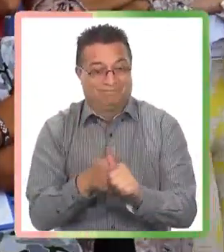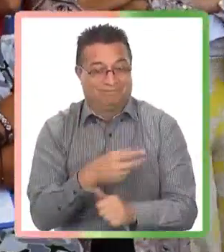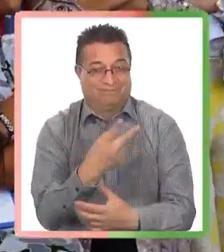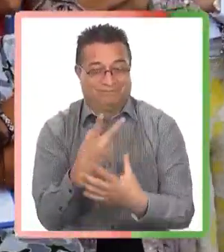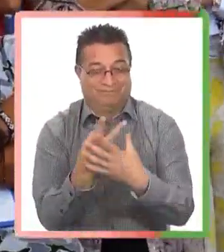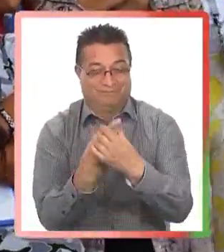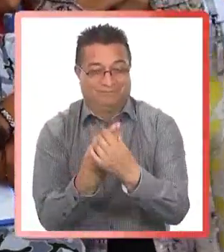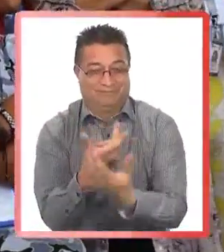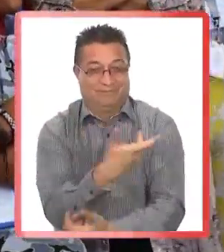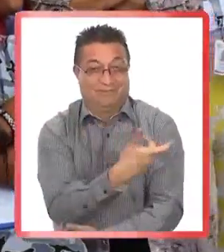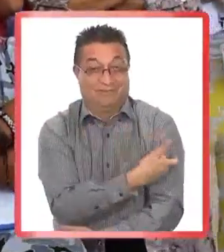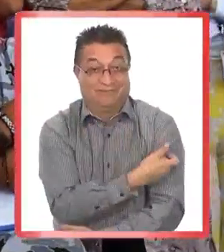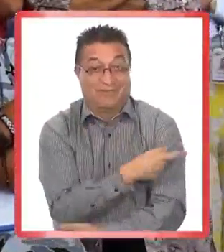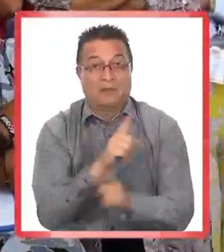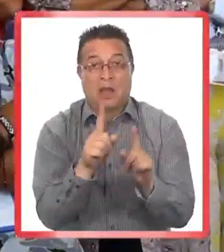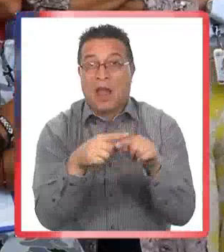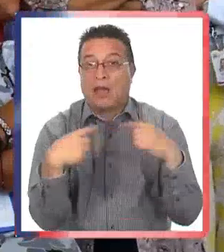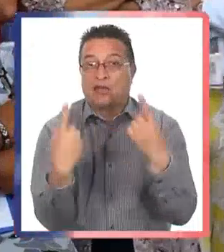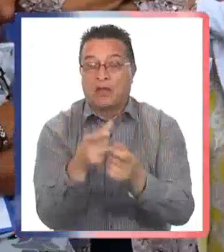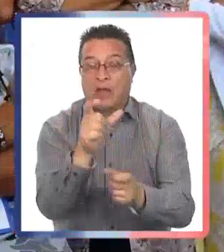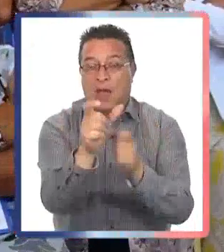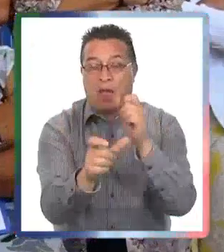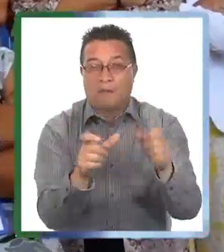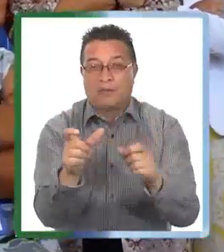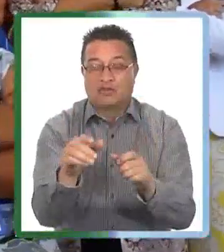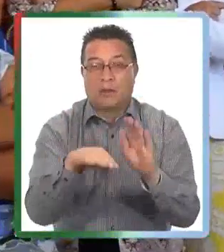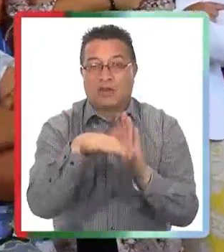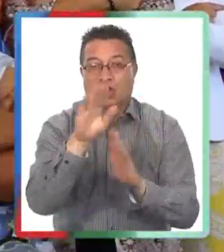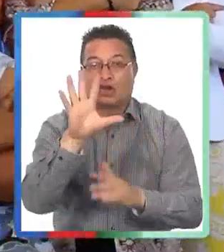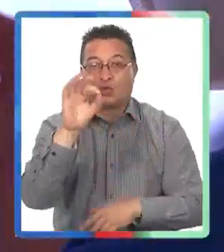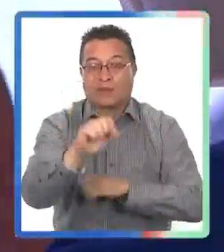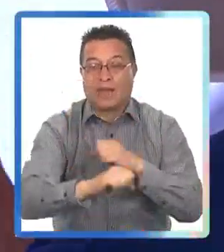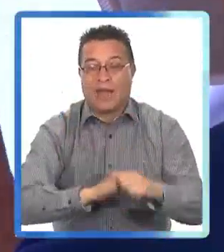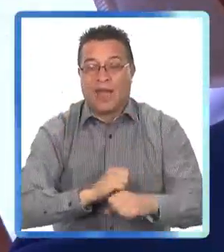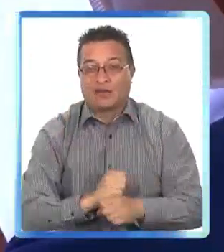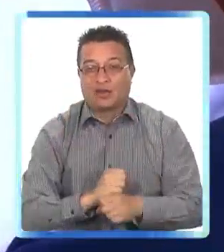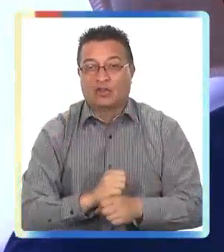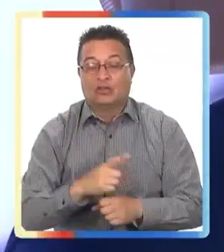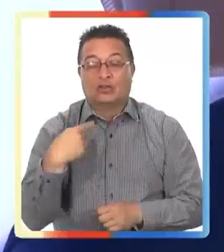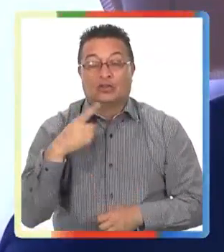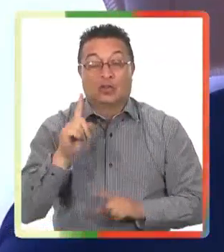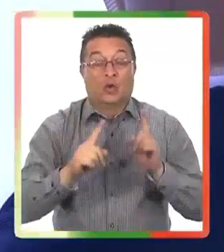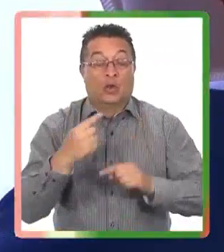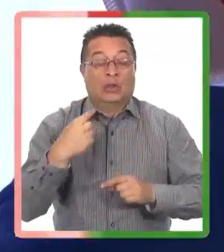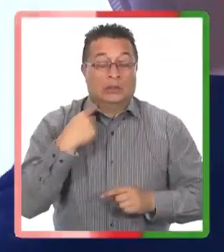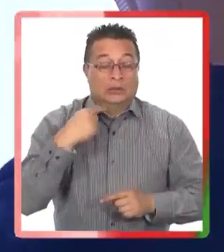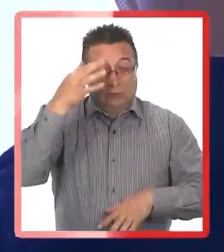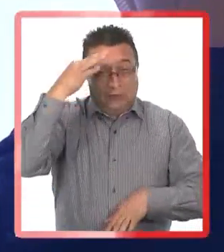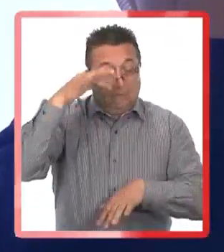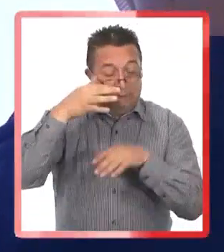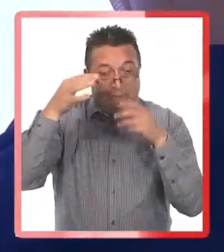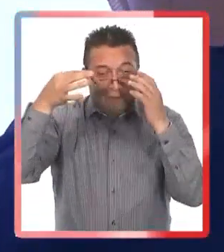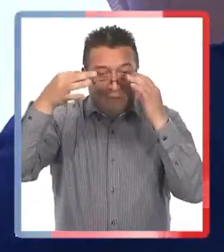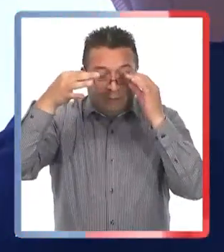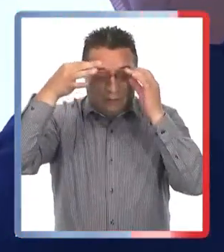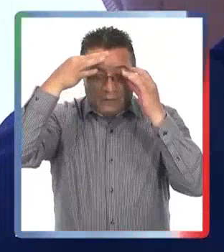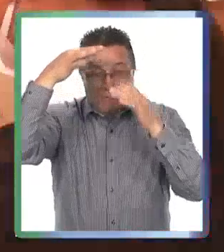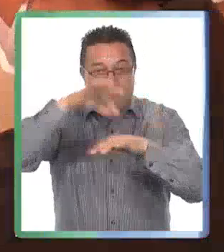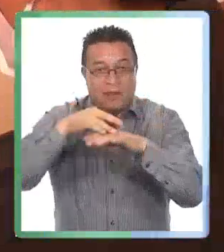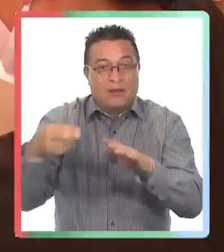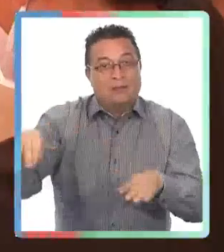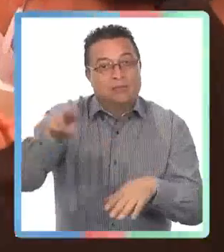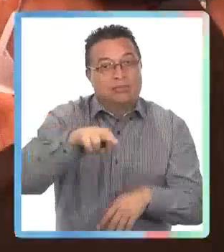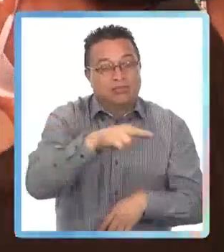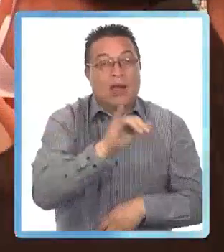vacuna bivalente, corresponde para toda persona mayor de 50 años, personas inmunosuprimidas o con enfermedades